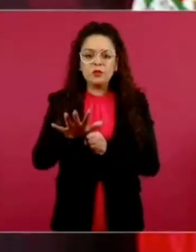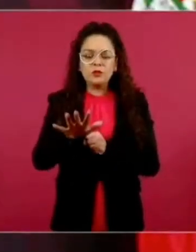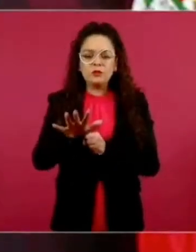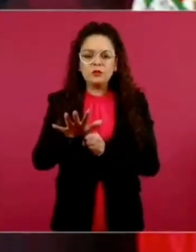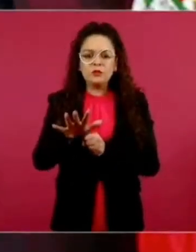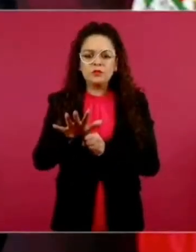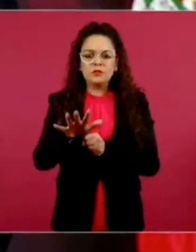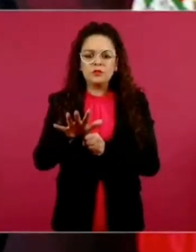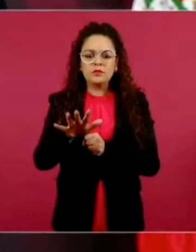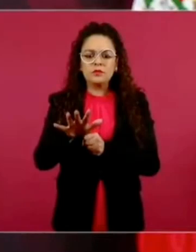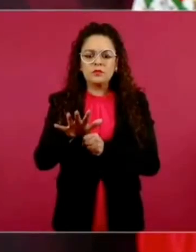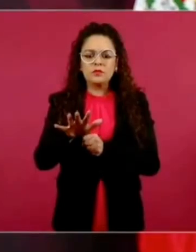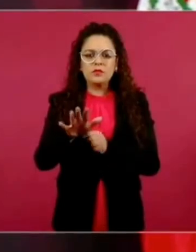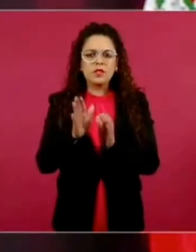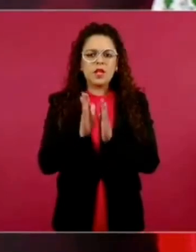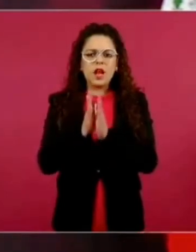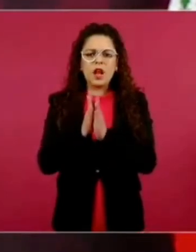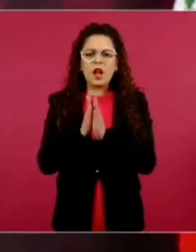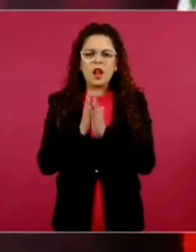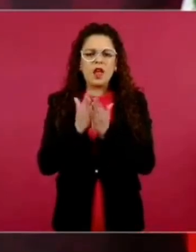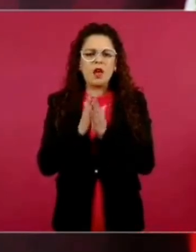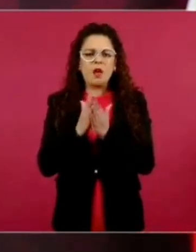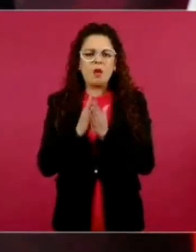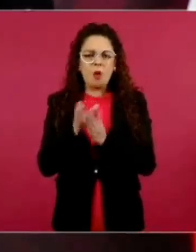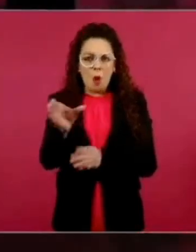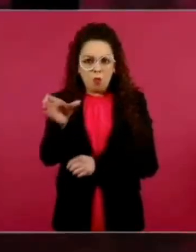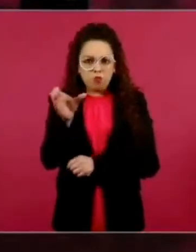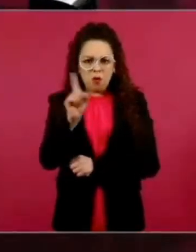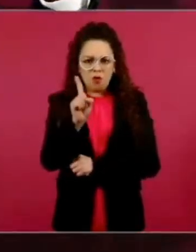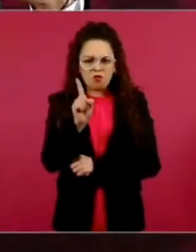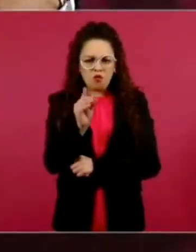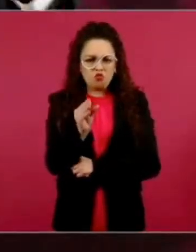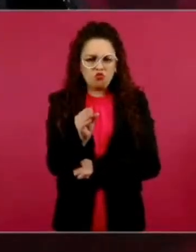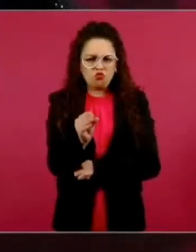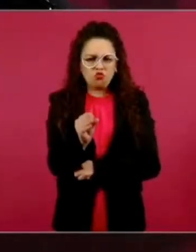un libro pequeño. Desde luego